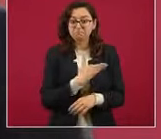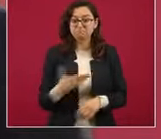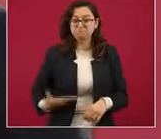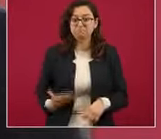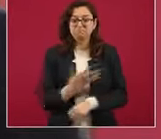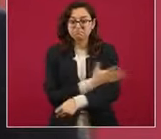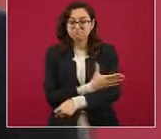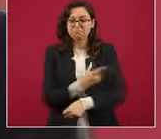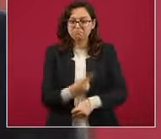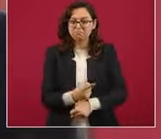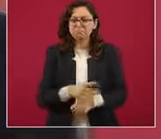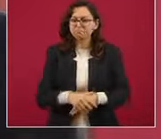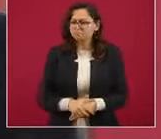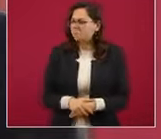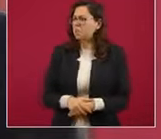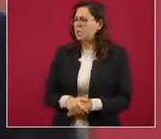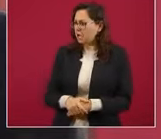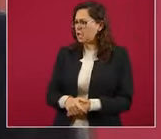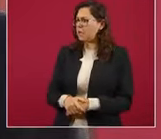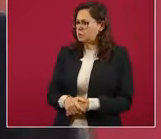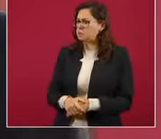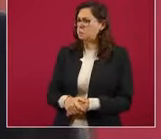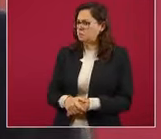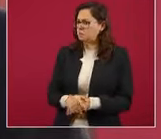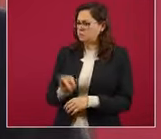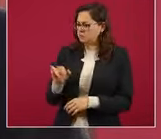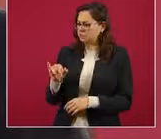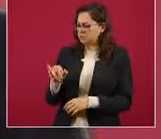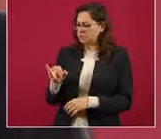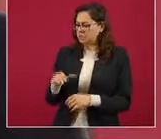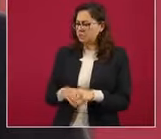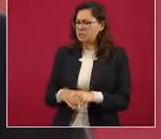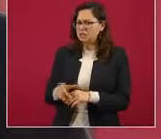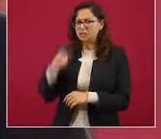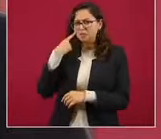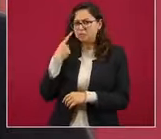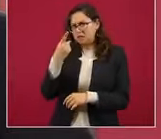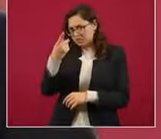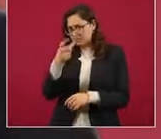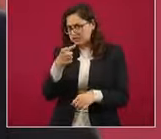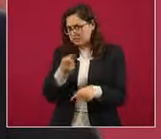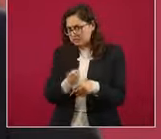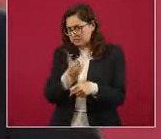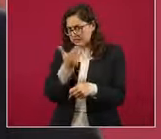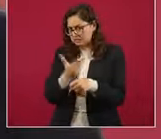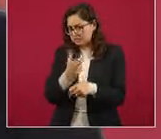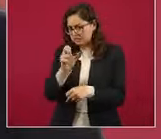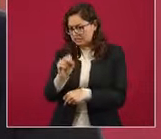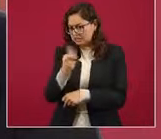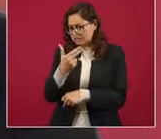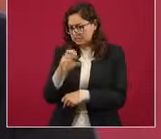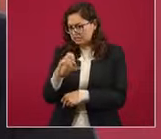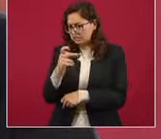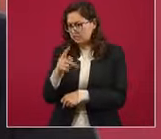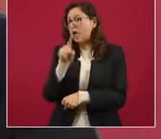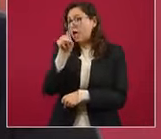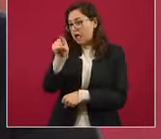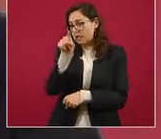honesto. Digo, sí, está bien. Ve al secretario de Hacienda, porque de él depende.